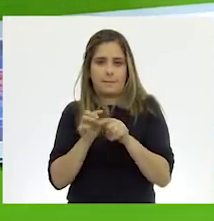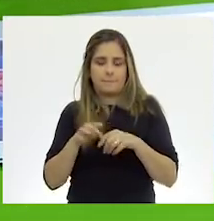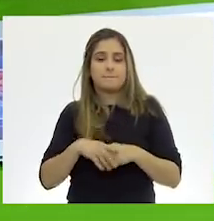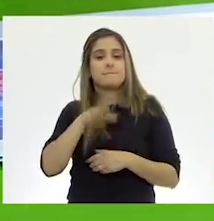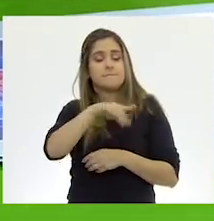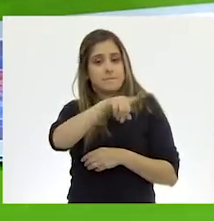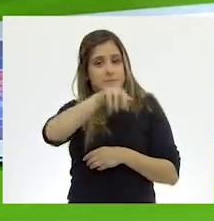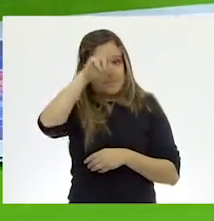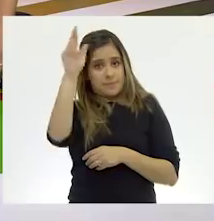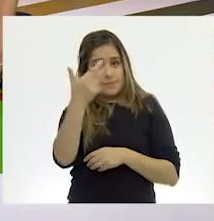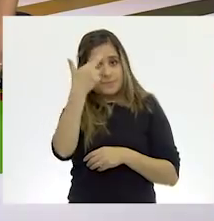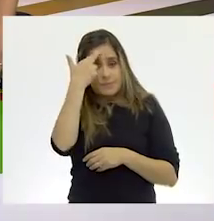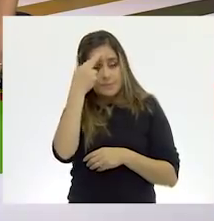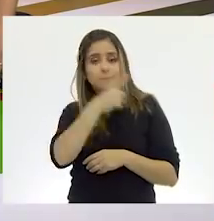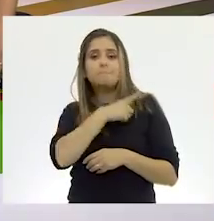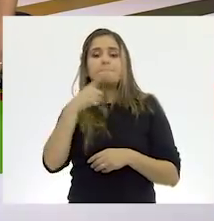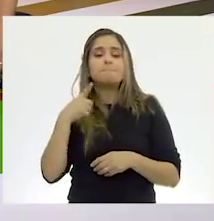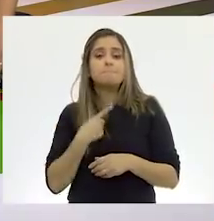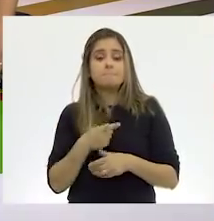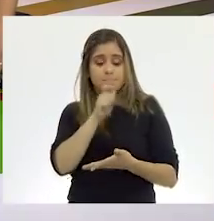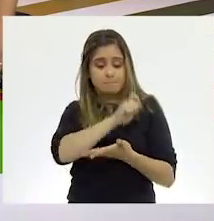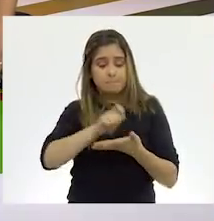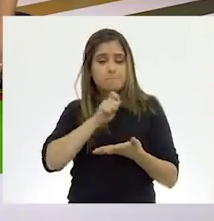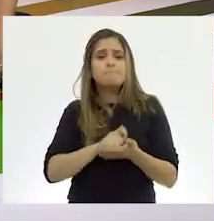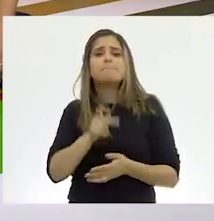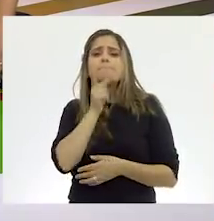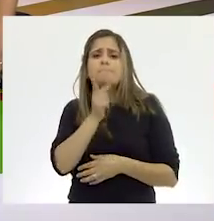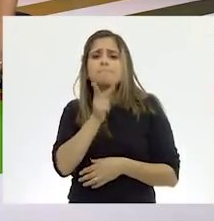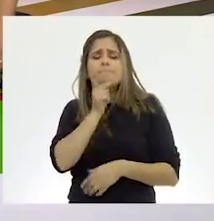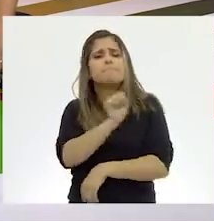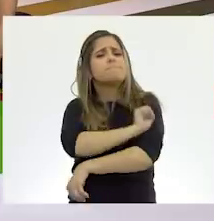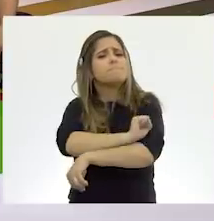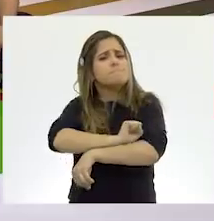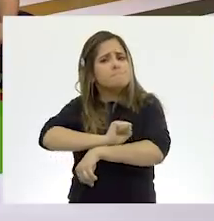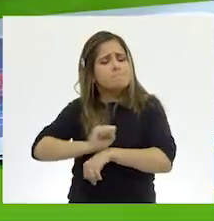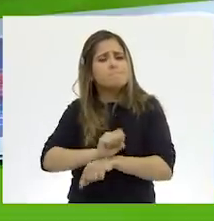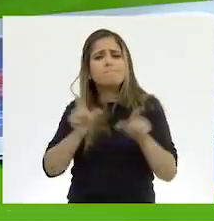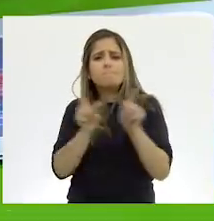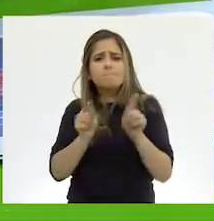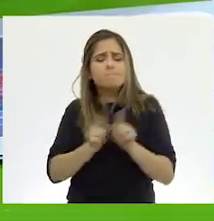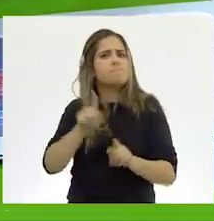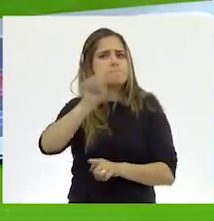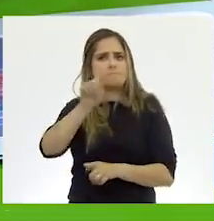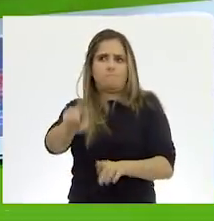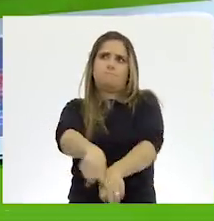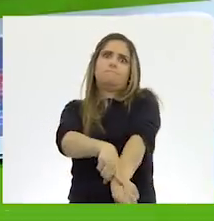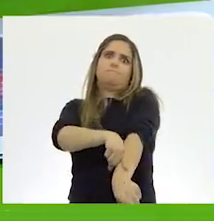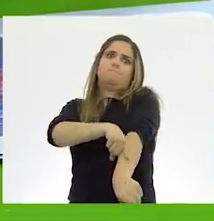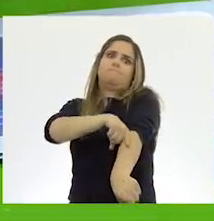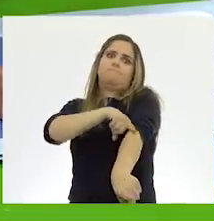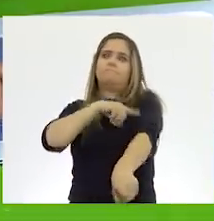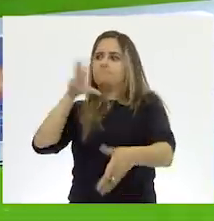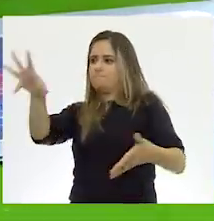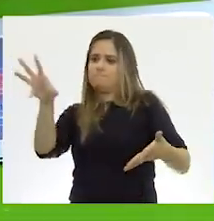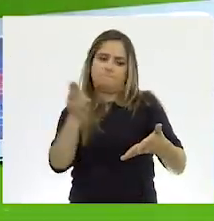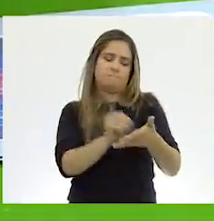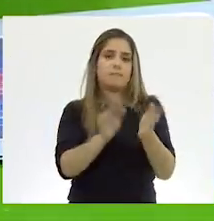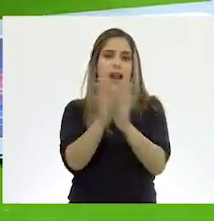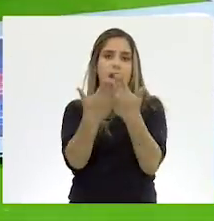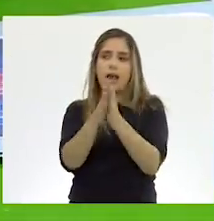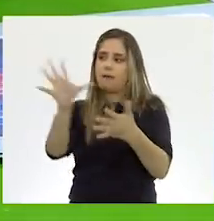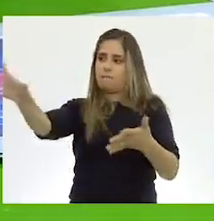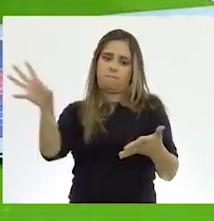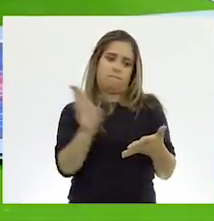Recuerden que ocupamos un lenguaje sencillo y muy resumido. No podemos escribir todo lo que encontramos en los libros porque si no nos quedaría un folleto